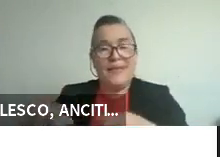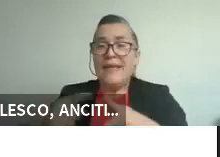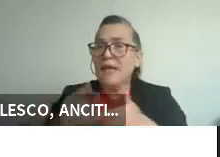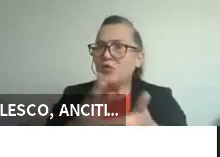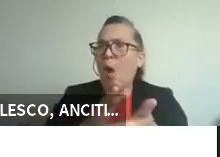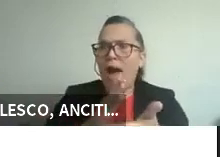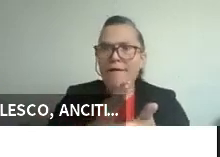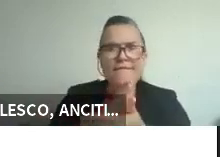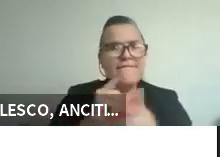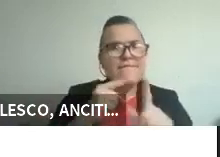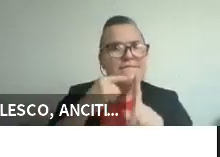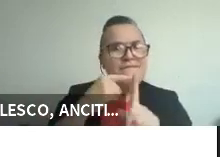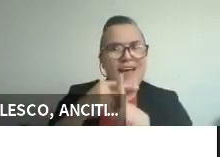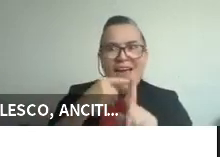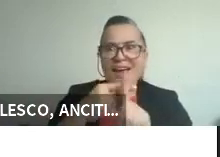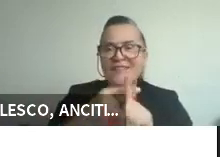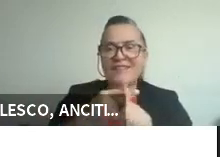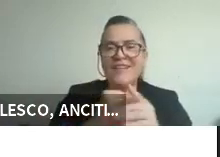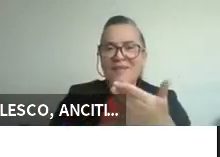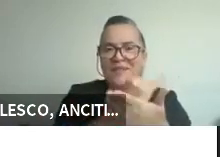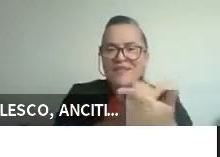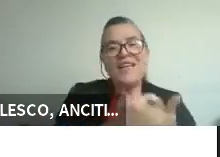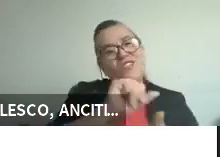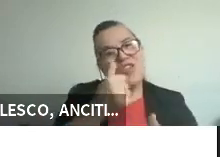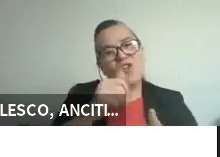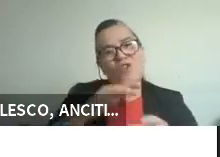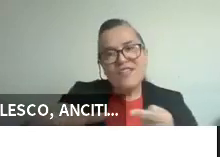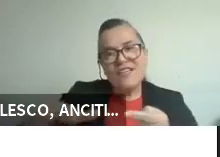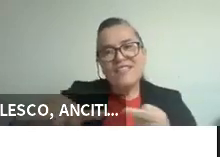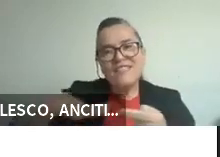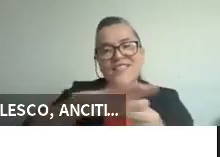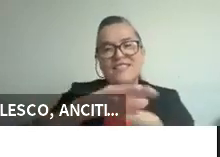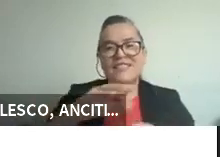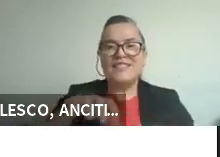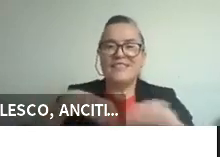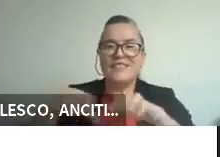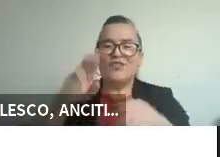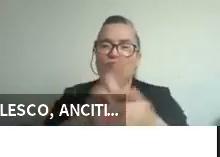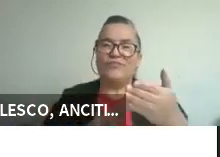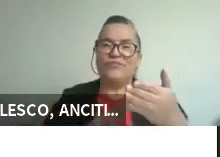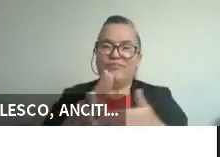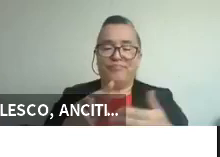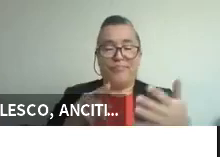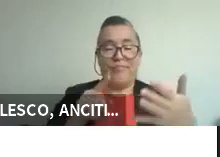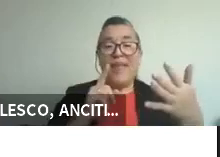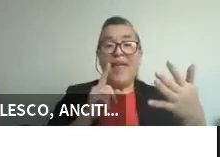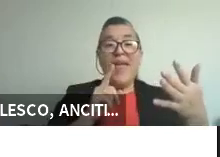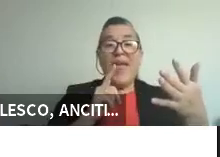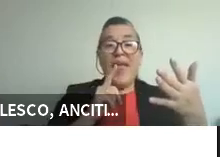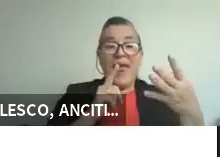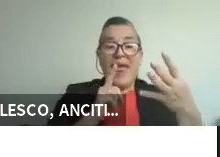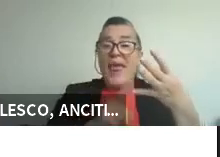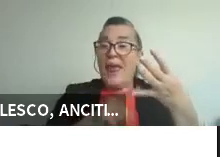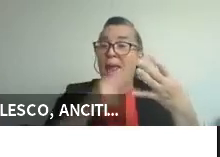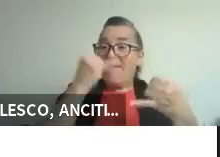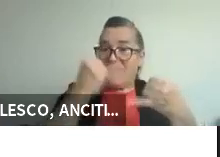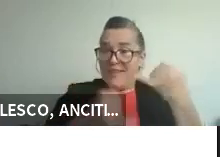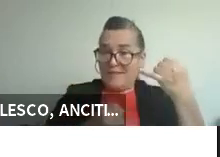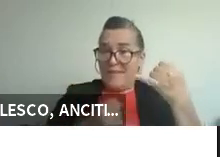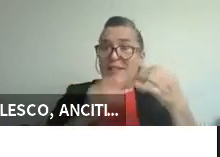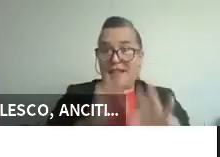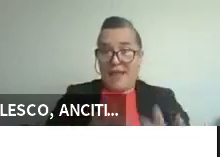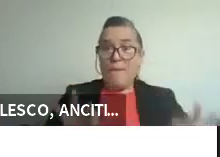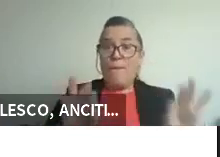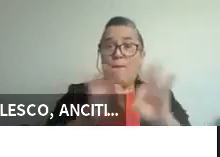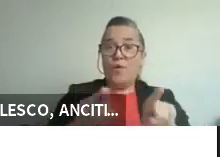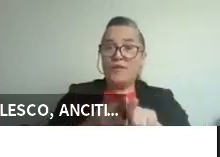sino todas las otras esferas de acción universitaria y finalmente y no menos importante una institución que cultiva la